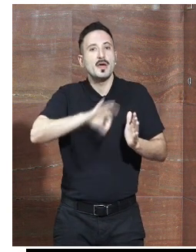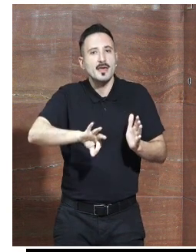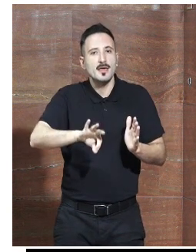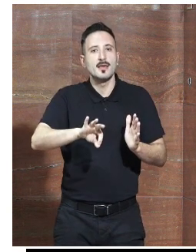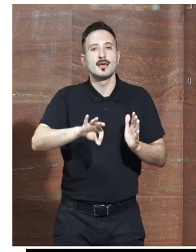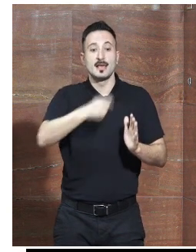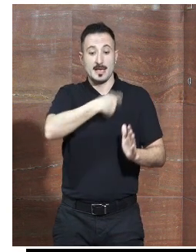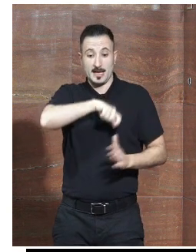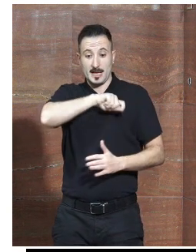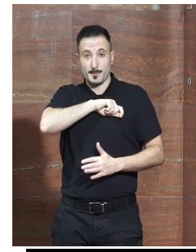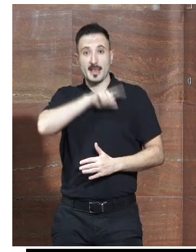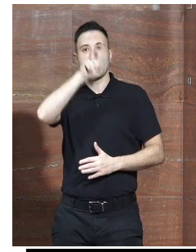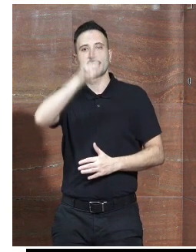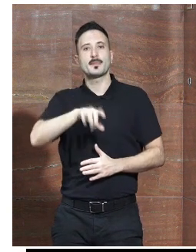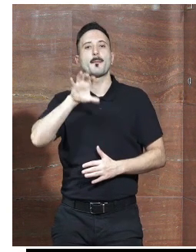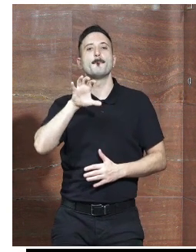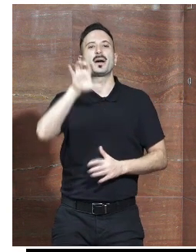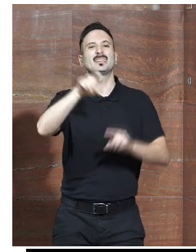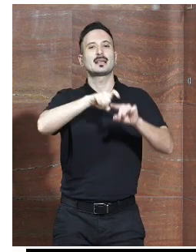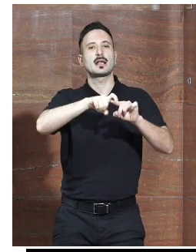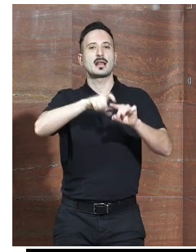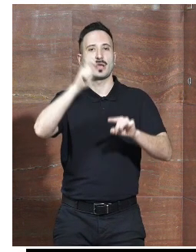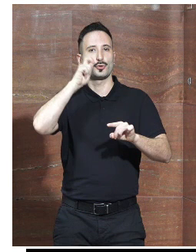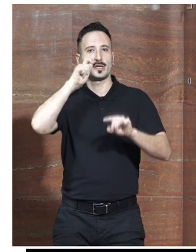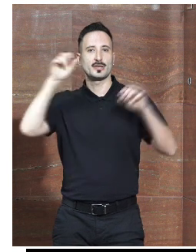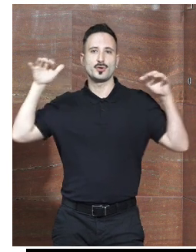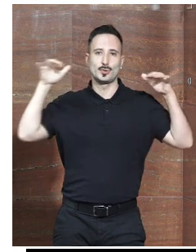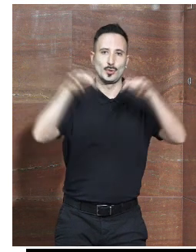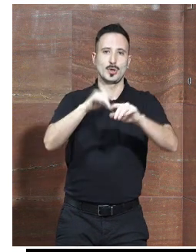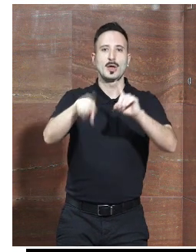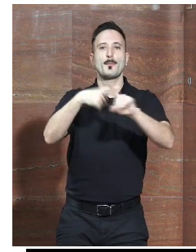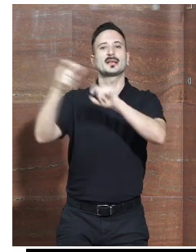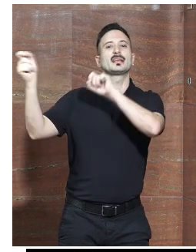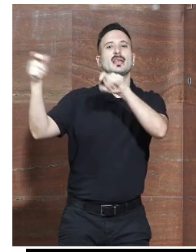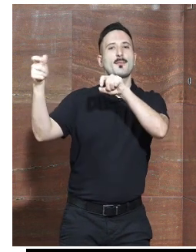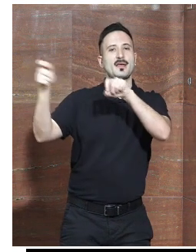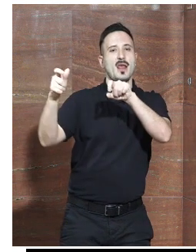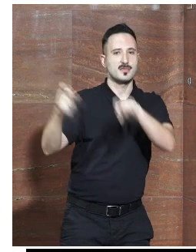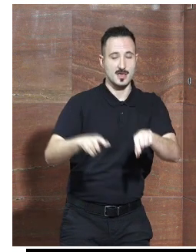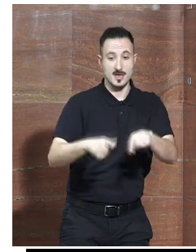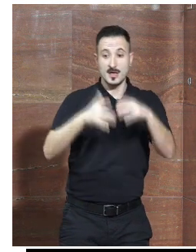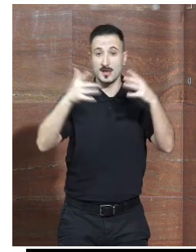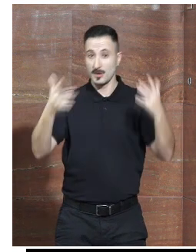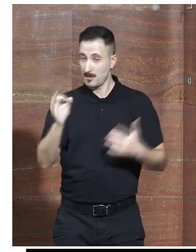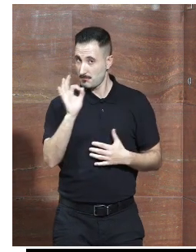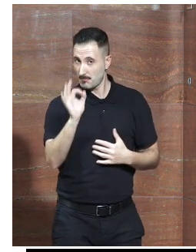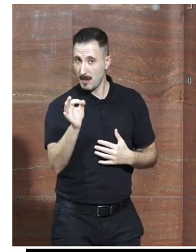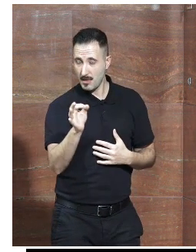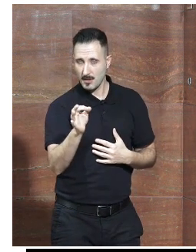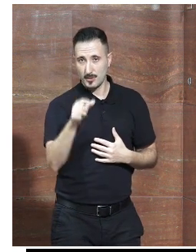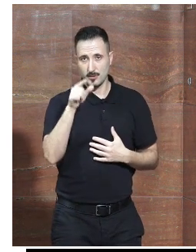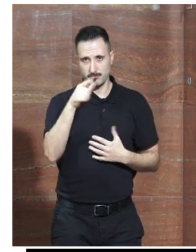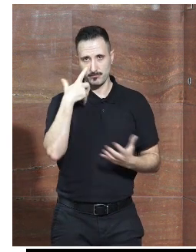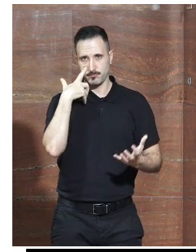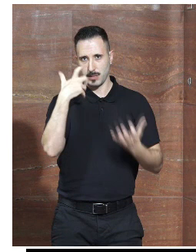que España también es un país turístico y que hay población inmigrante. Entonces sí que es cierto que lo notas, porque tú cuando te vas a